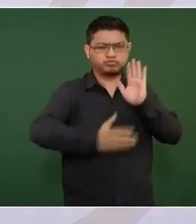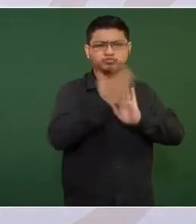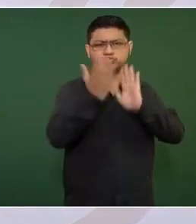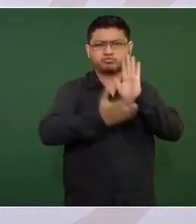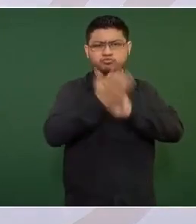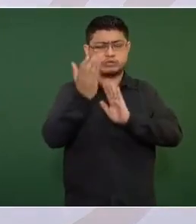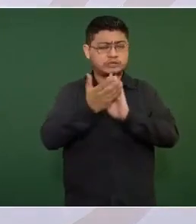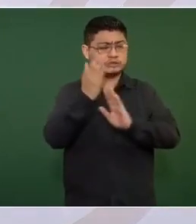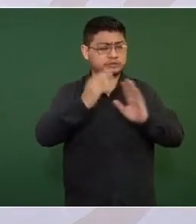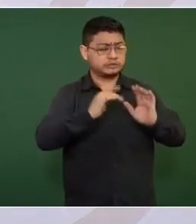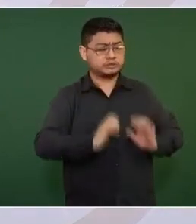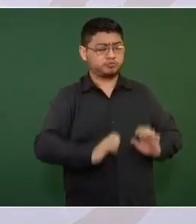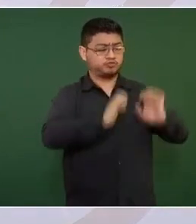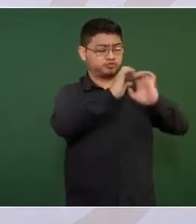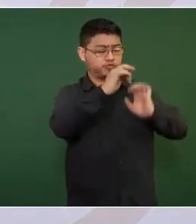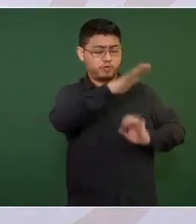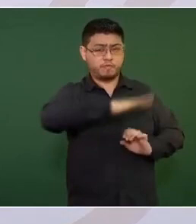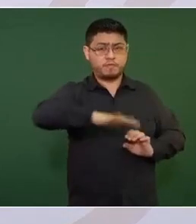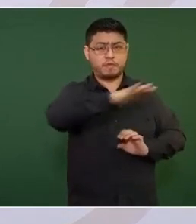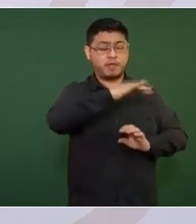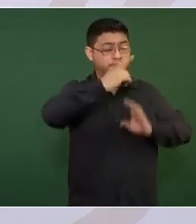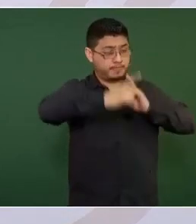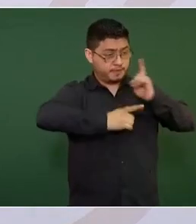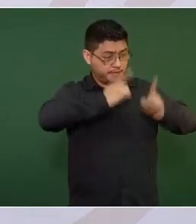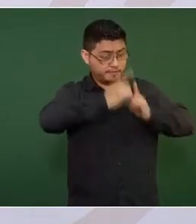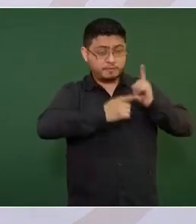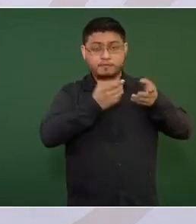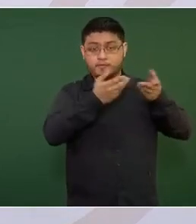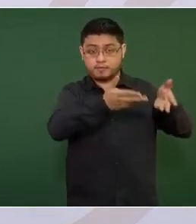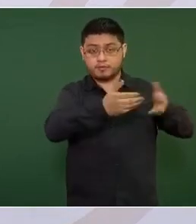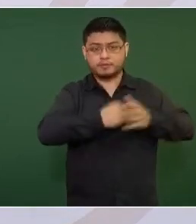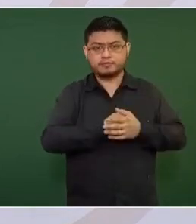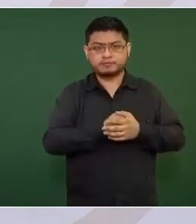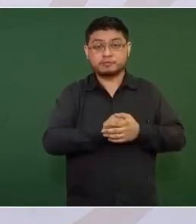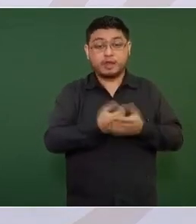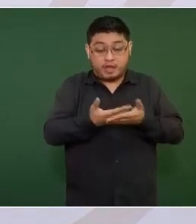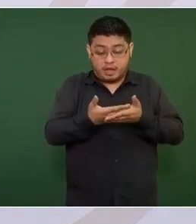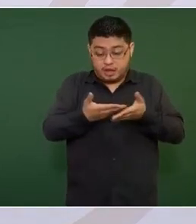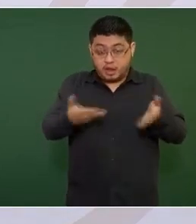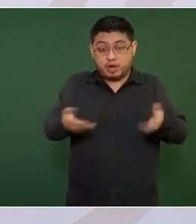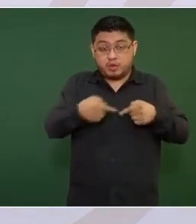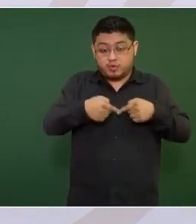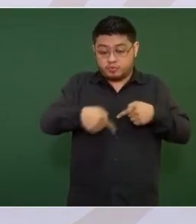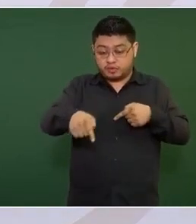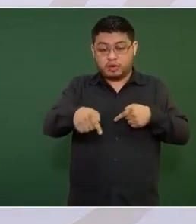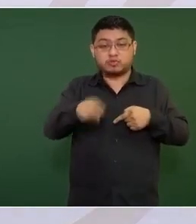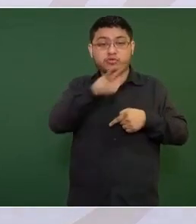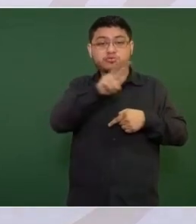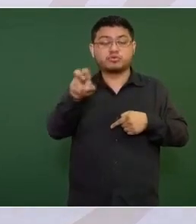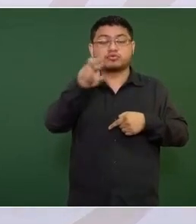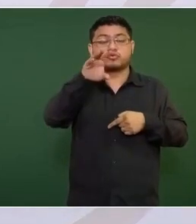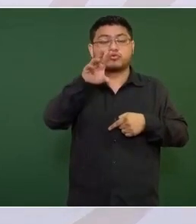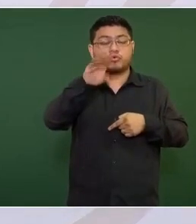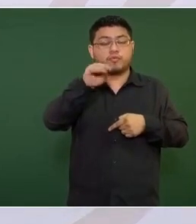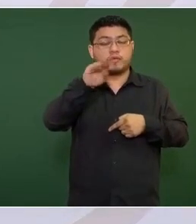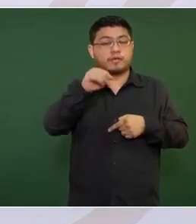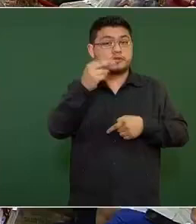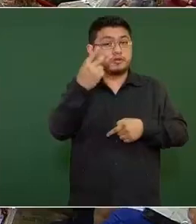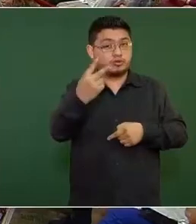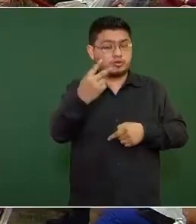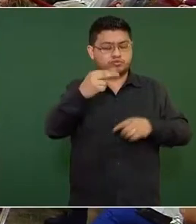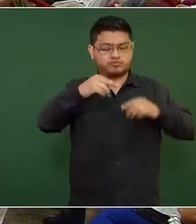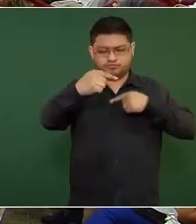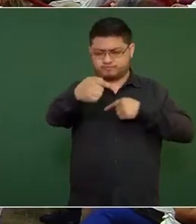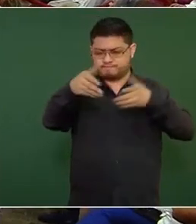instalaciones deportivas. Hasta ahora se han terminado 292 canchas de básquetbol